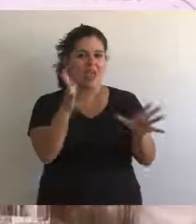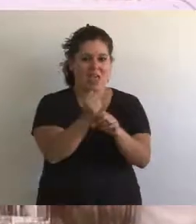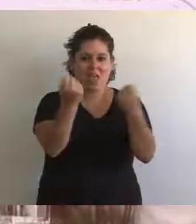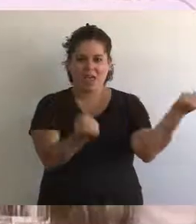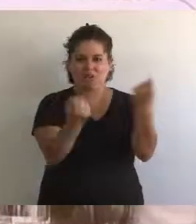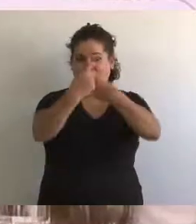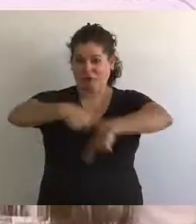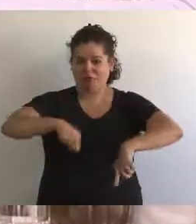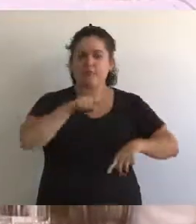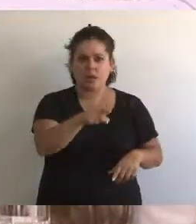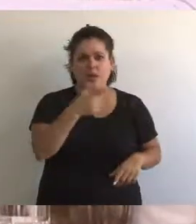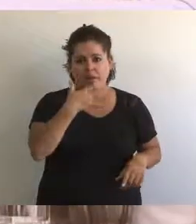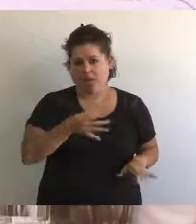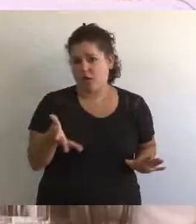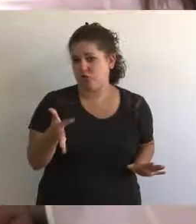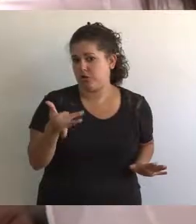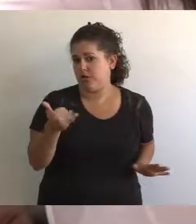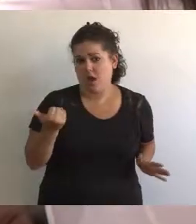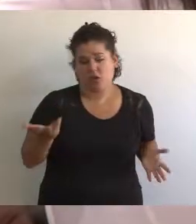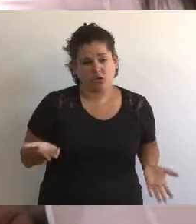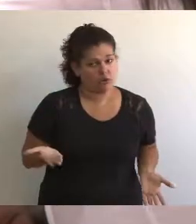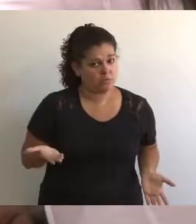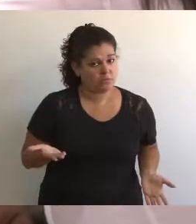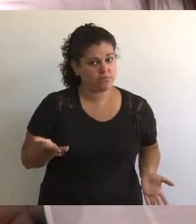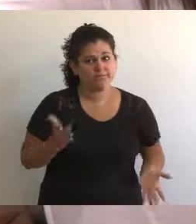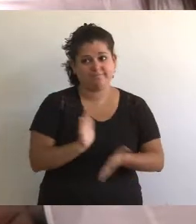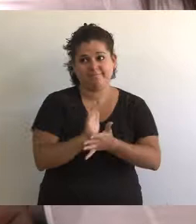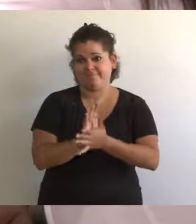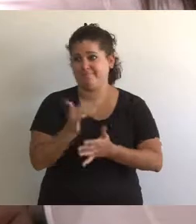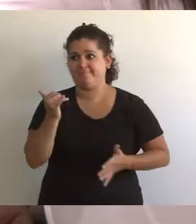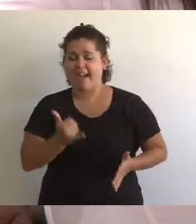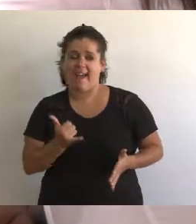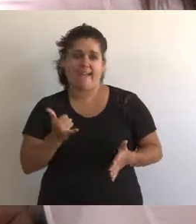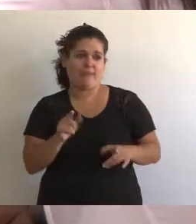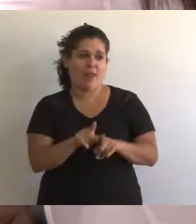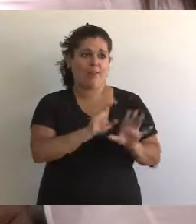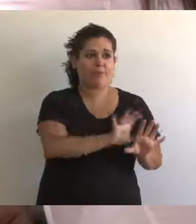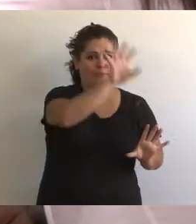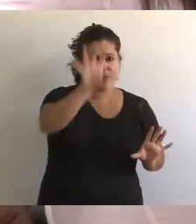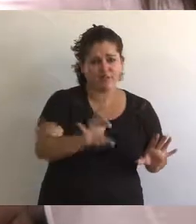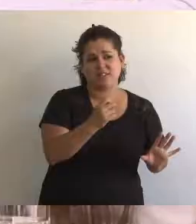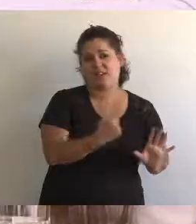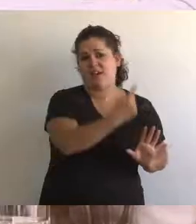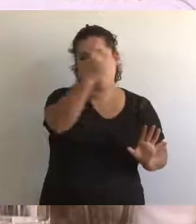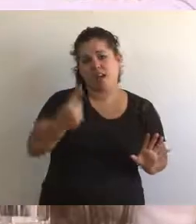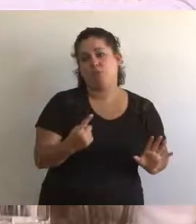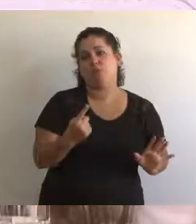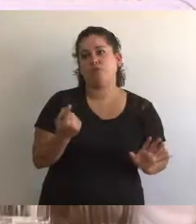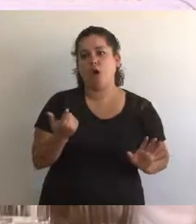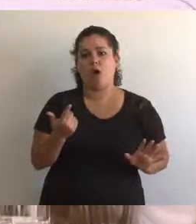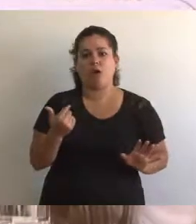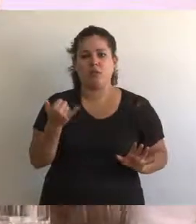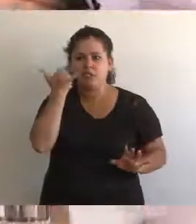cuestión cotidiana y desde Nación y desde las provincias cada